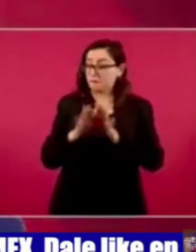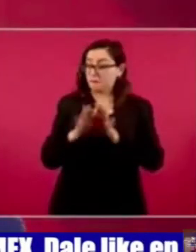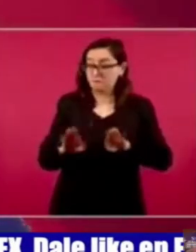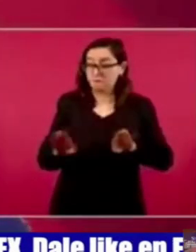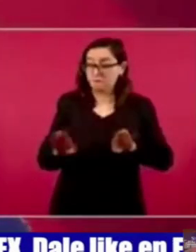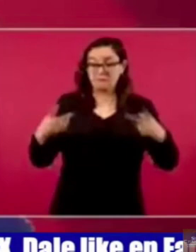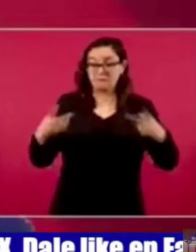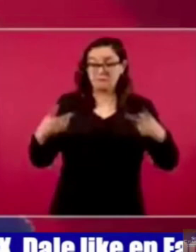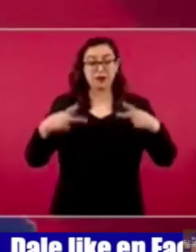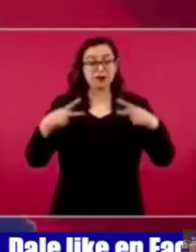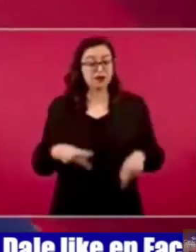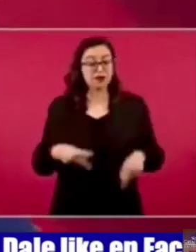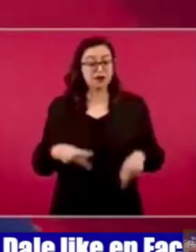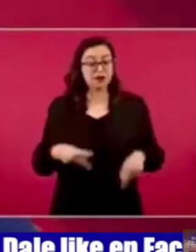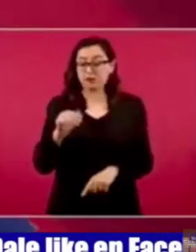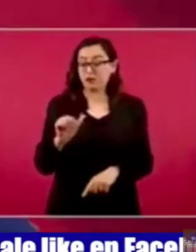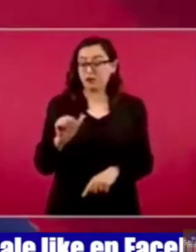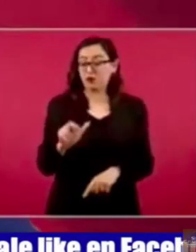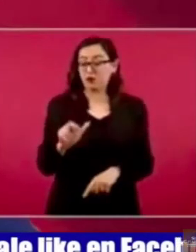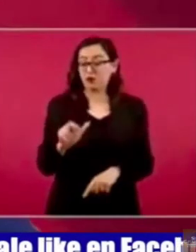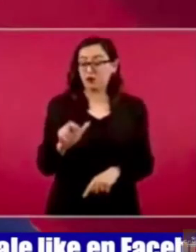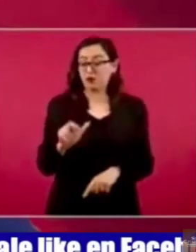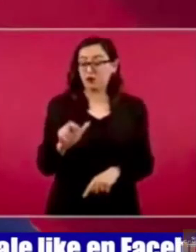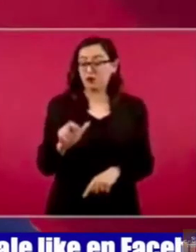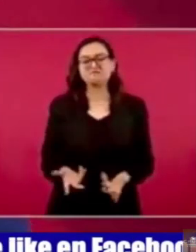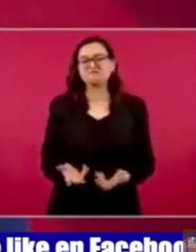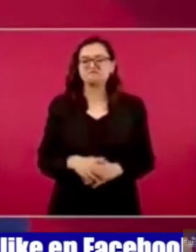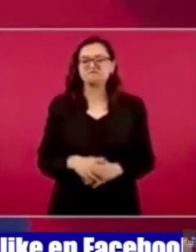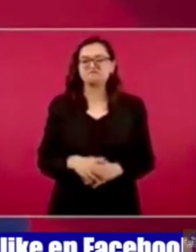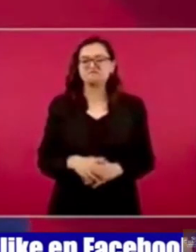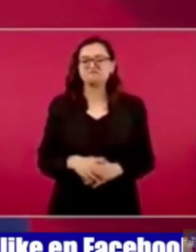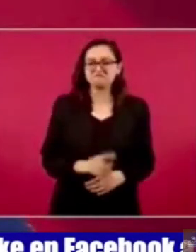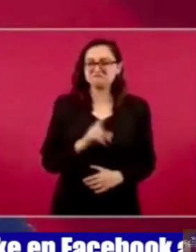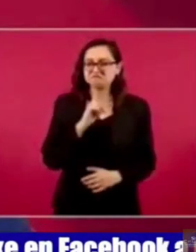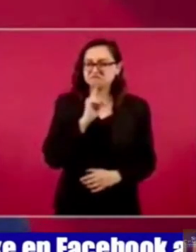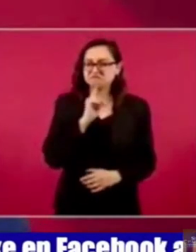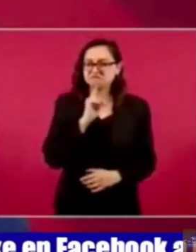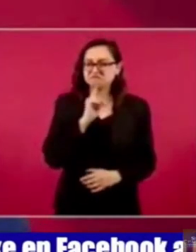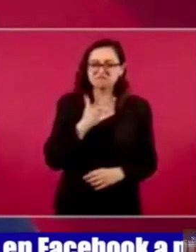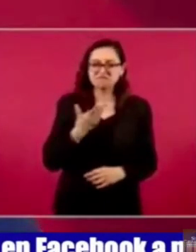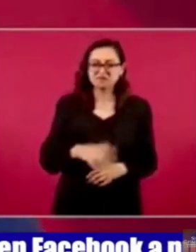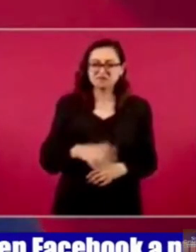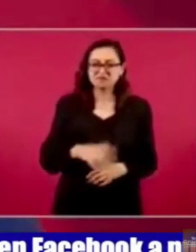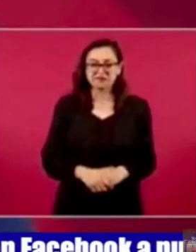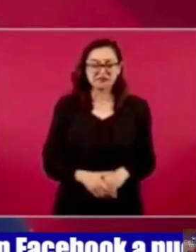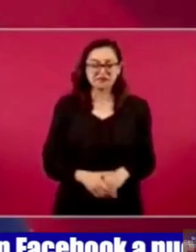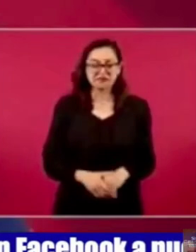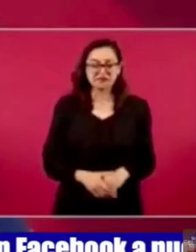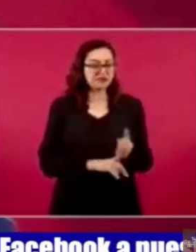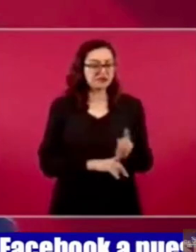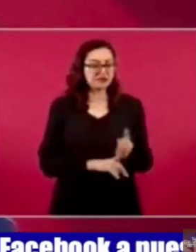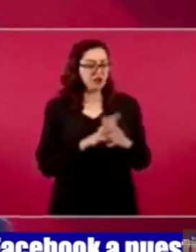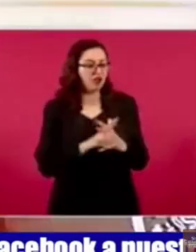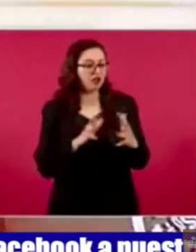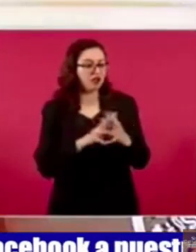A pesar de la revolución, 1 millón de muertos por violencia, por